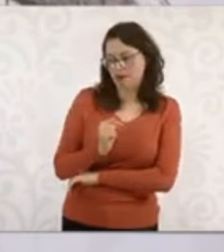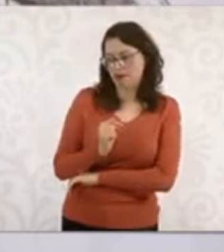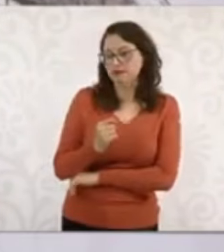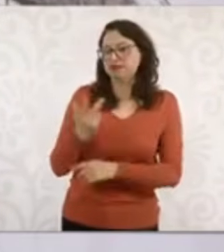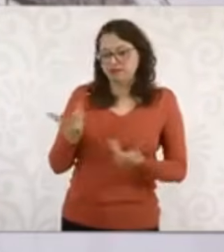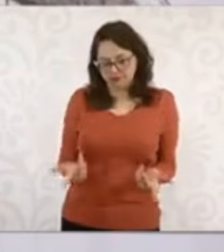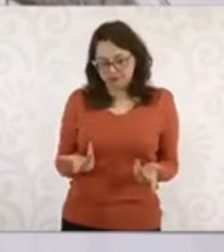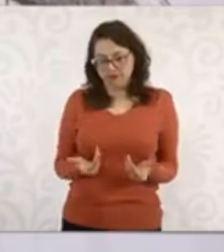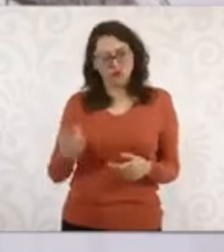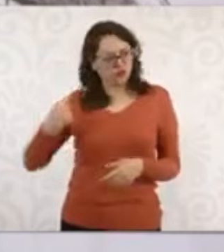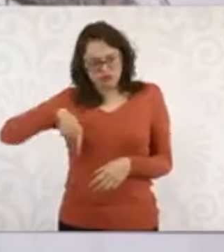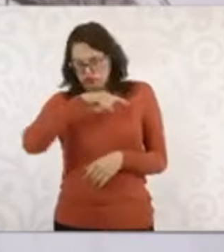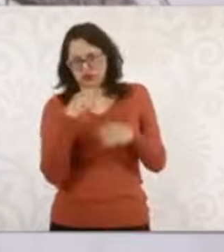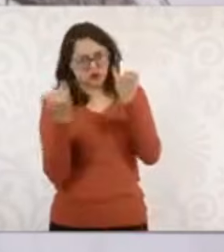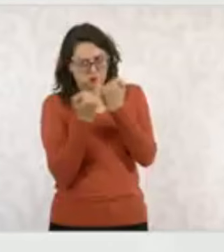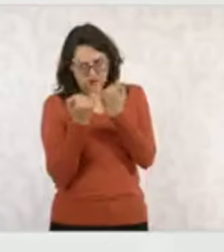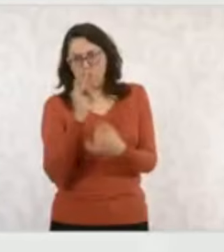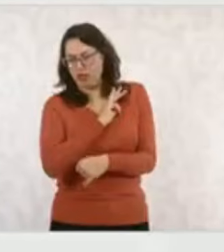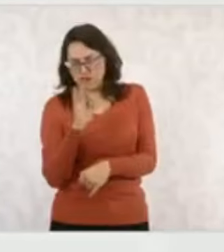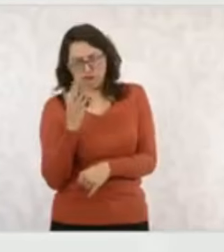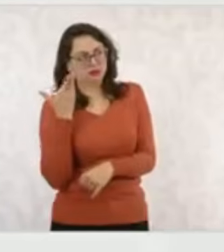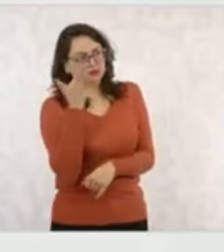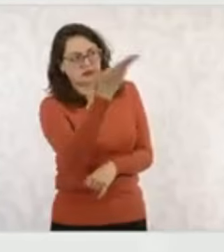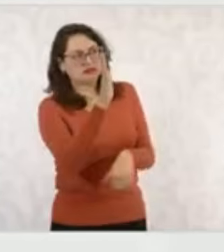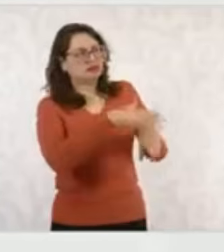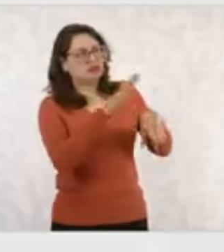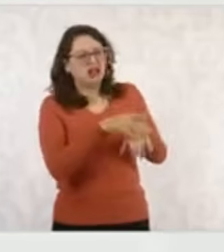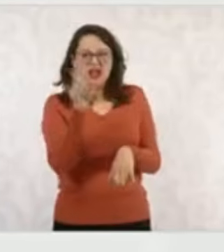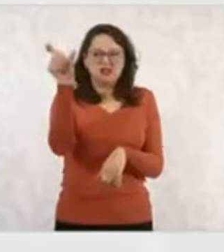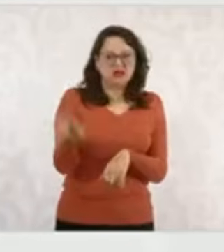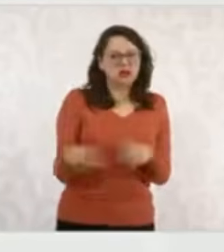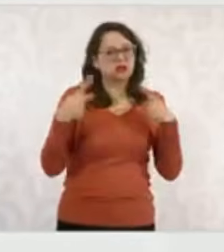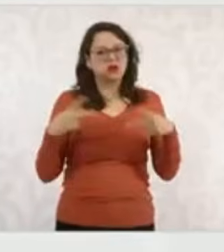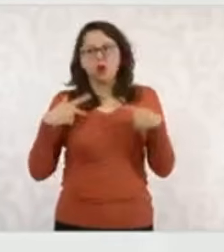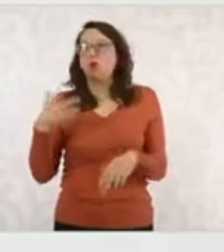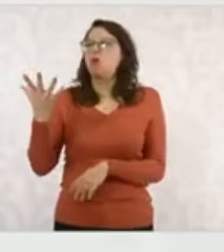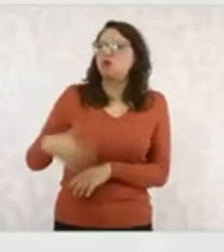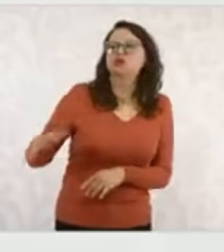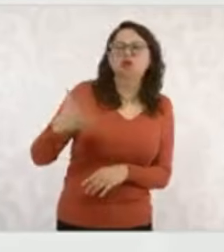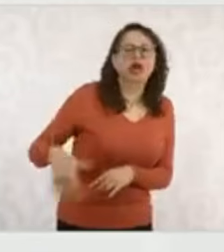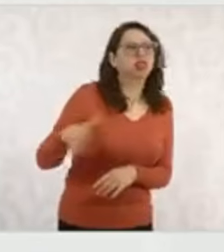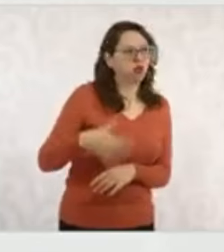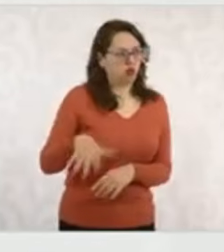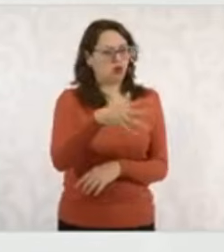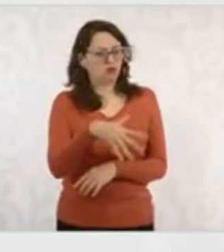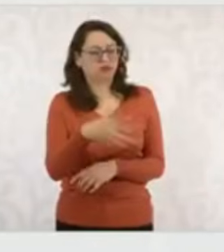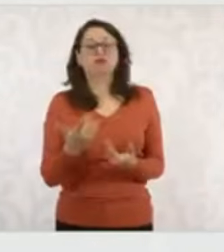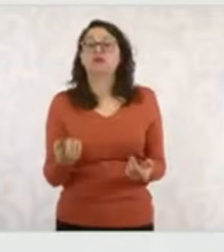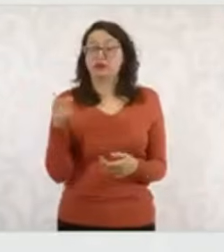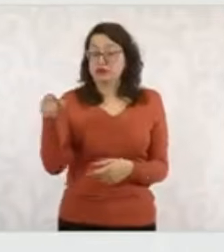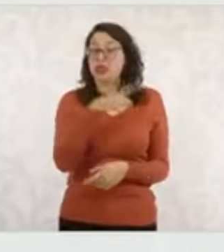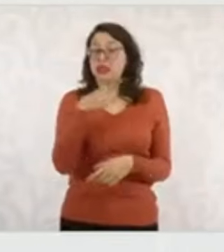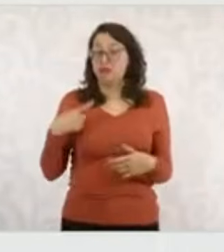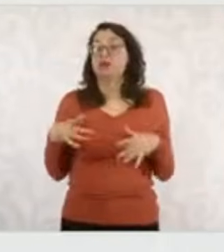del FBI, autoridades mexicanas, donde dicen, estamos buscando a esta persona que tiene una